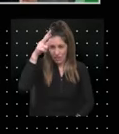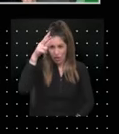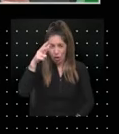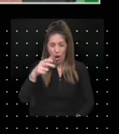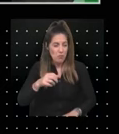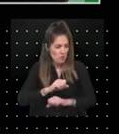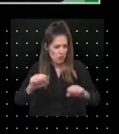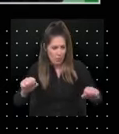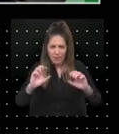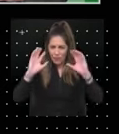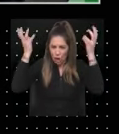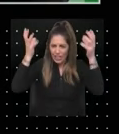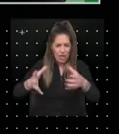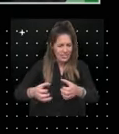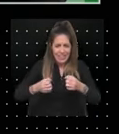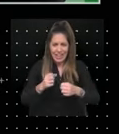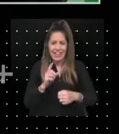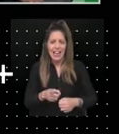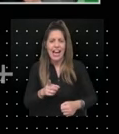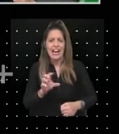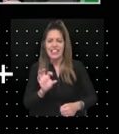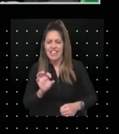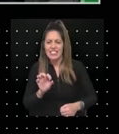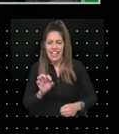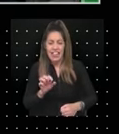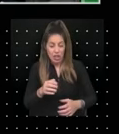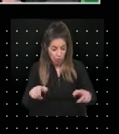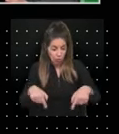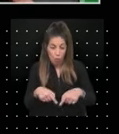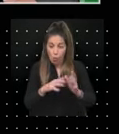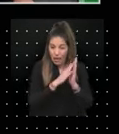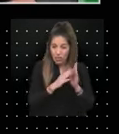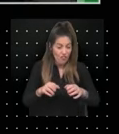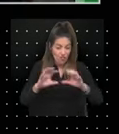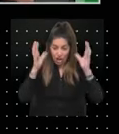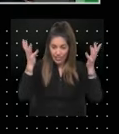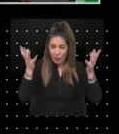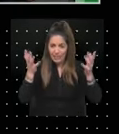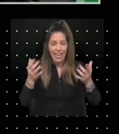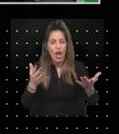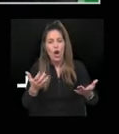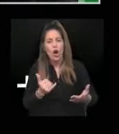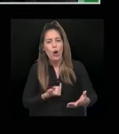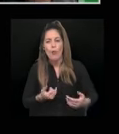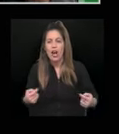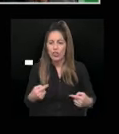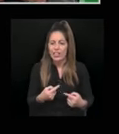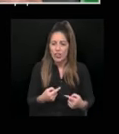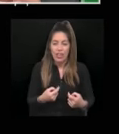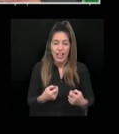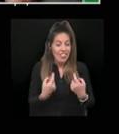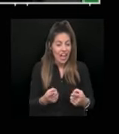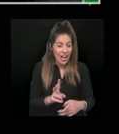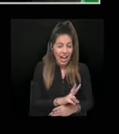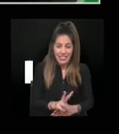rompen violentamente, sacan a Glass de su cuarto violentamente. Entonces, es como una contradicción del Ecuador que daba asilo,